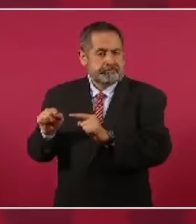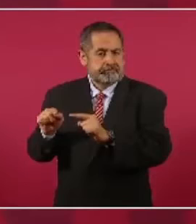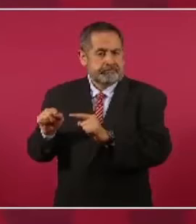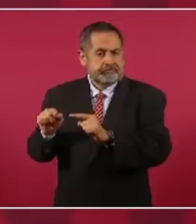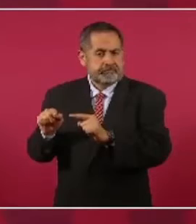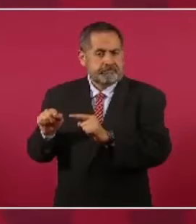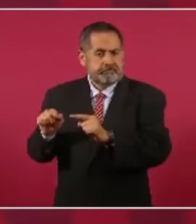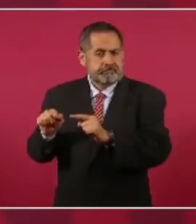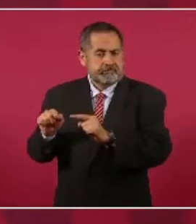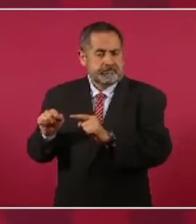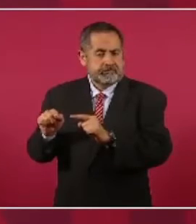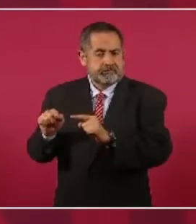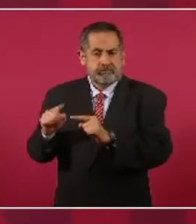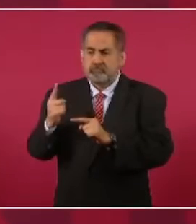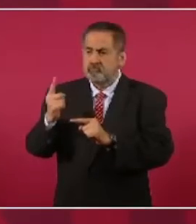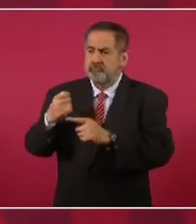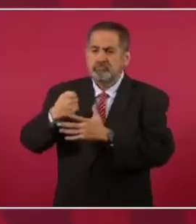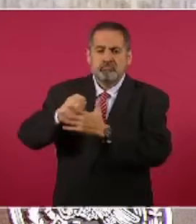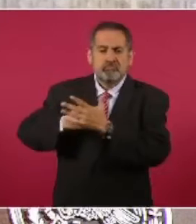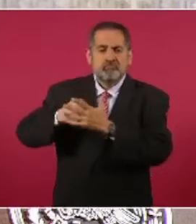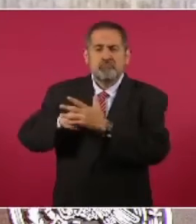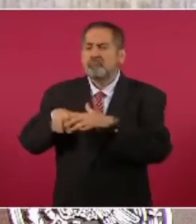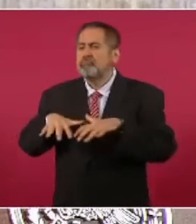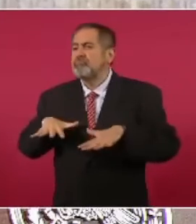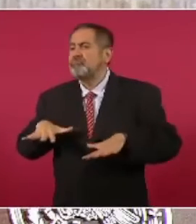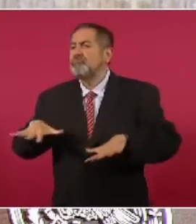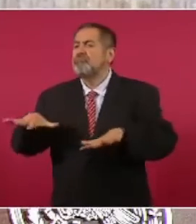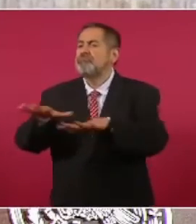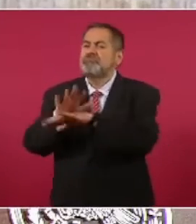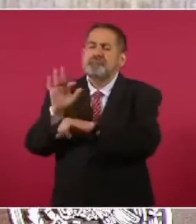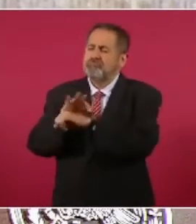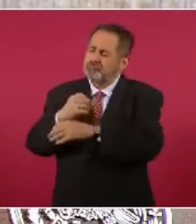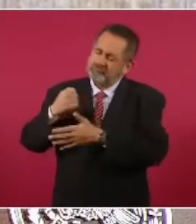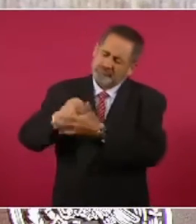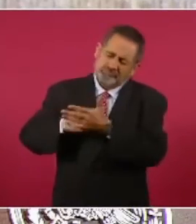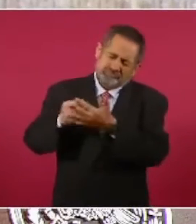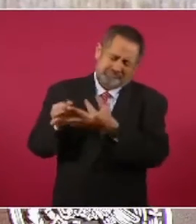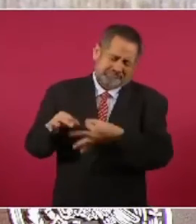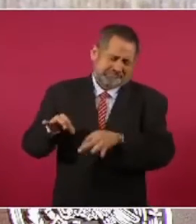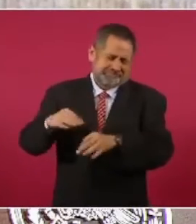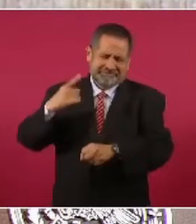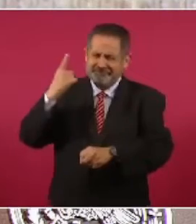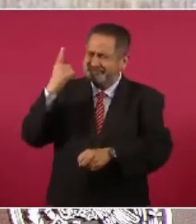ha sido el luchador social más importante